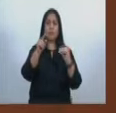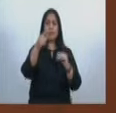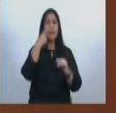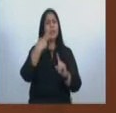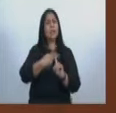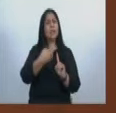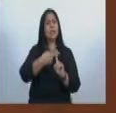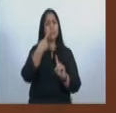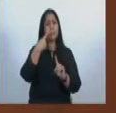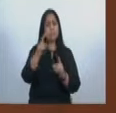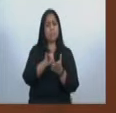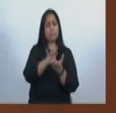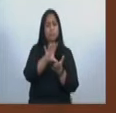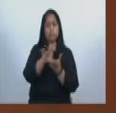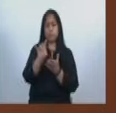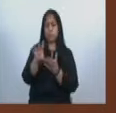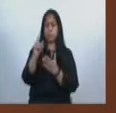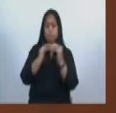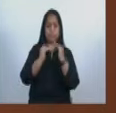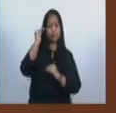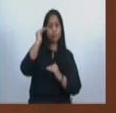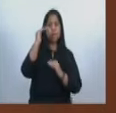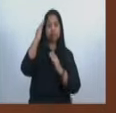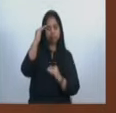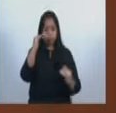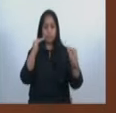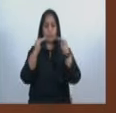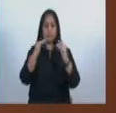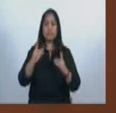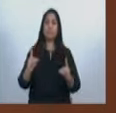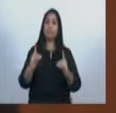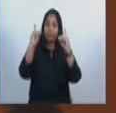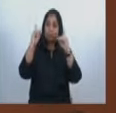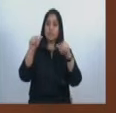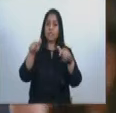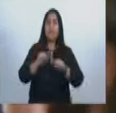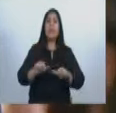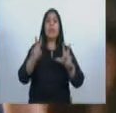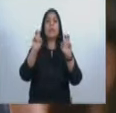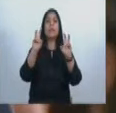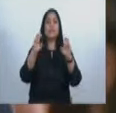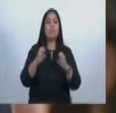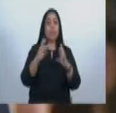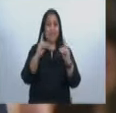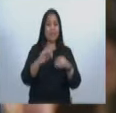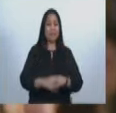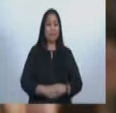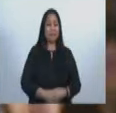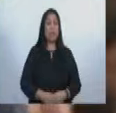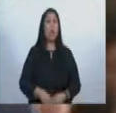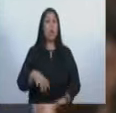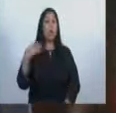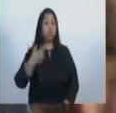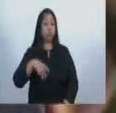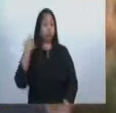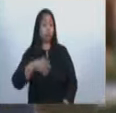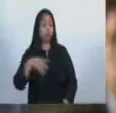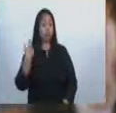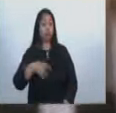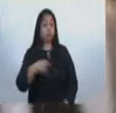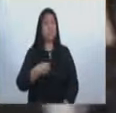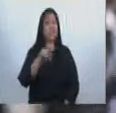impiden erradicar desigualdades y promover desarrollo en el área educativa Ja esa es esa es pregunta